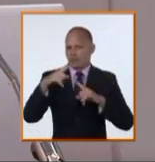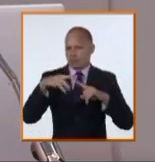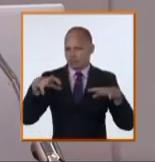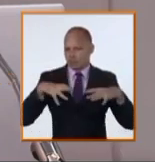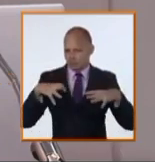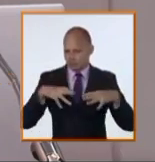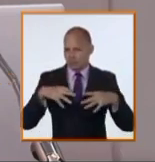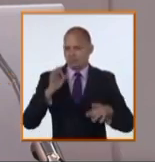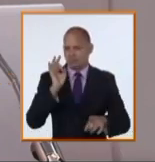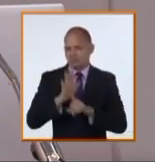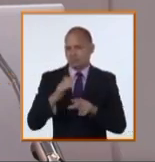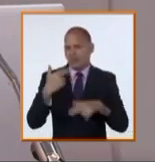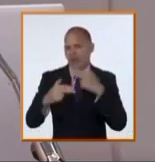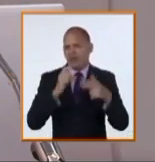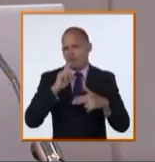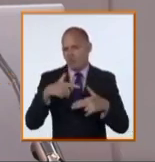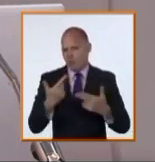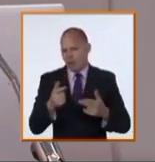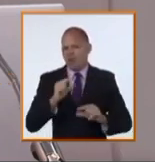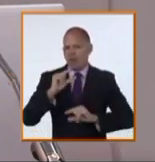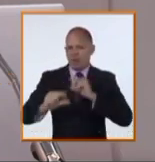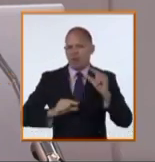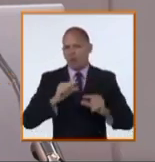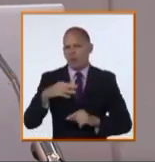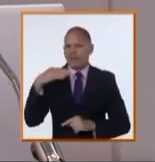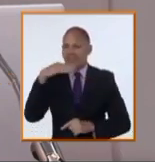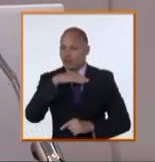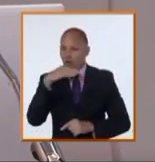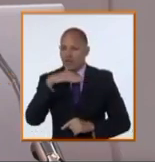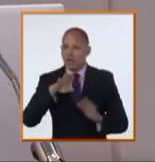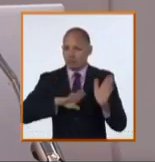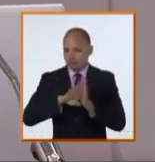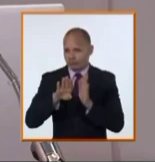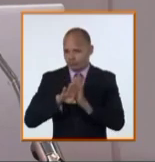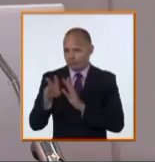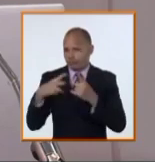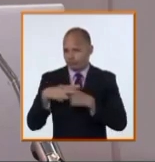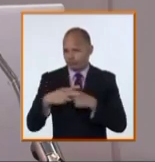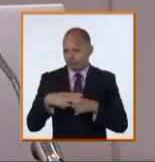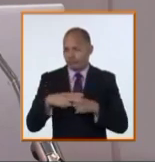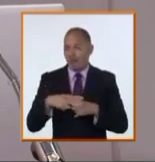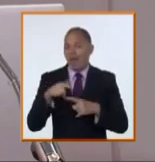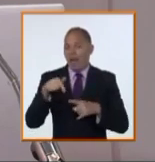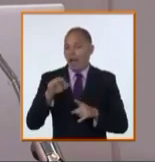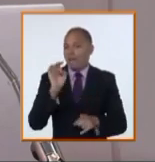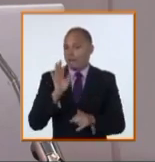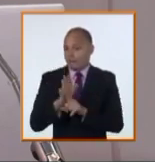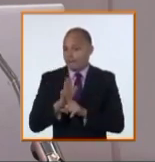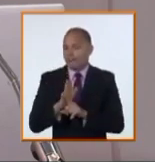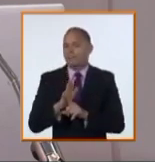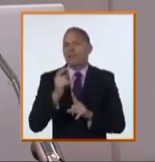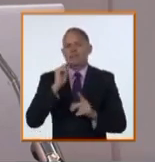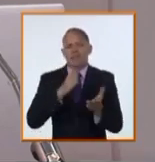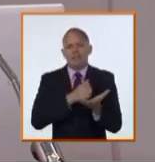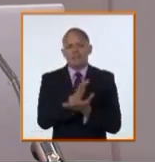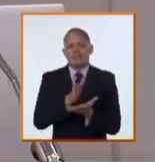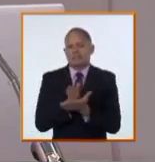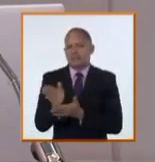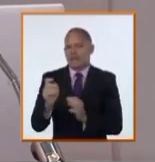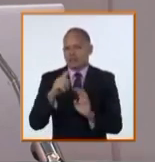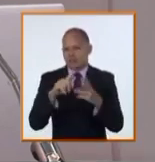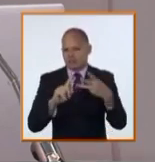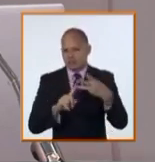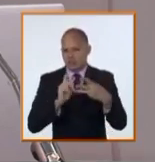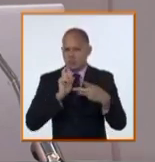transformación digital donde se definieron tres en aquella época tres ejes principales uno fue infraestructura y